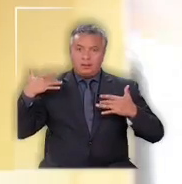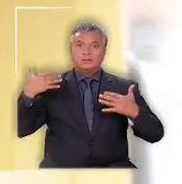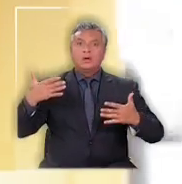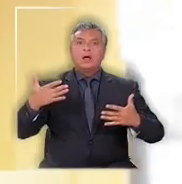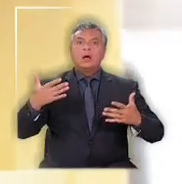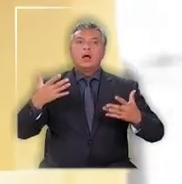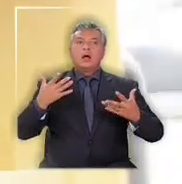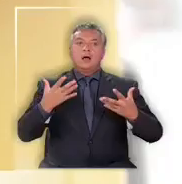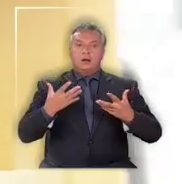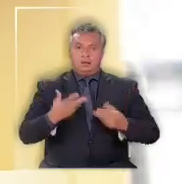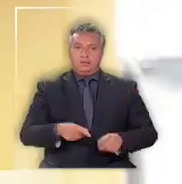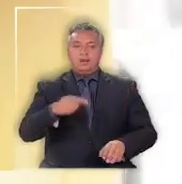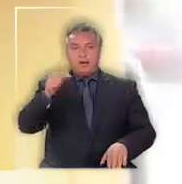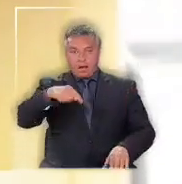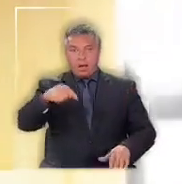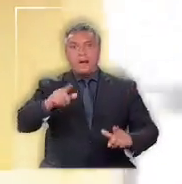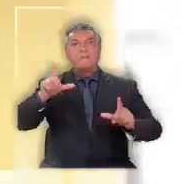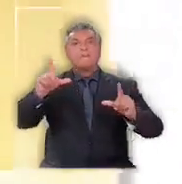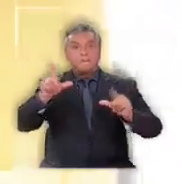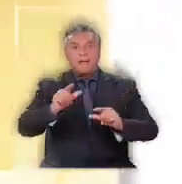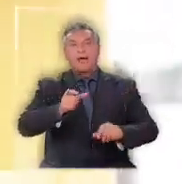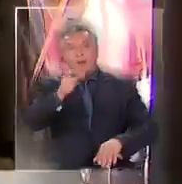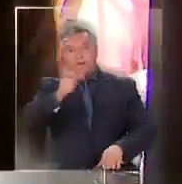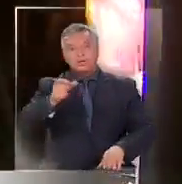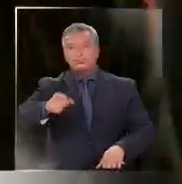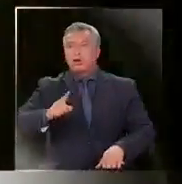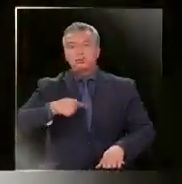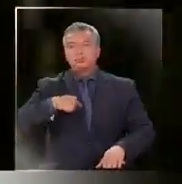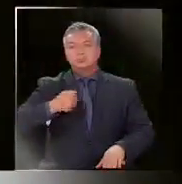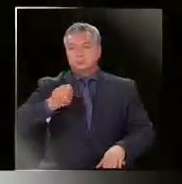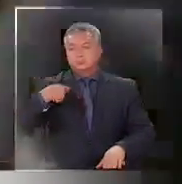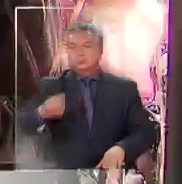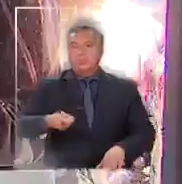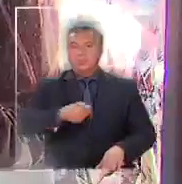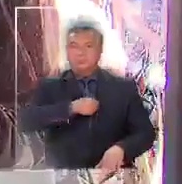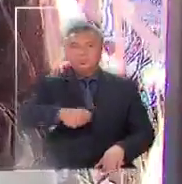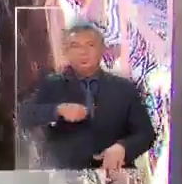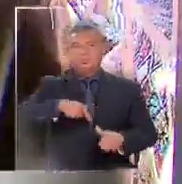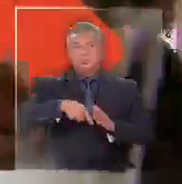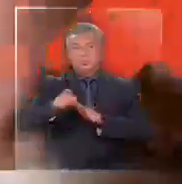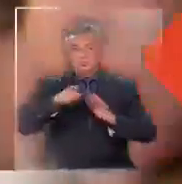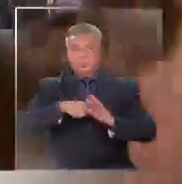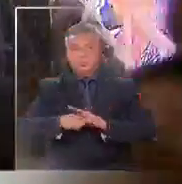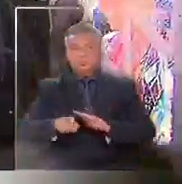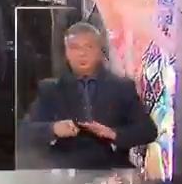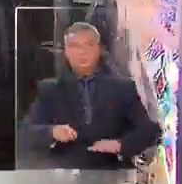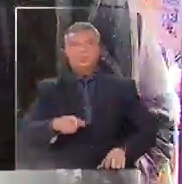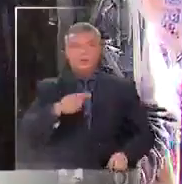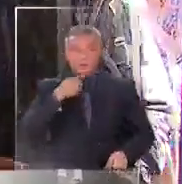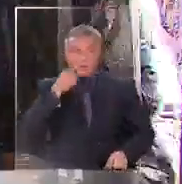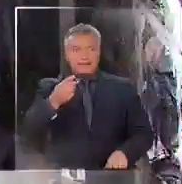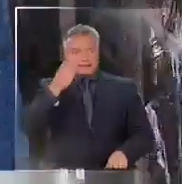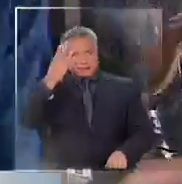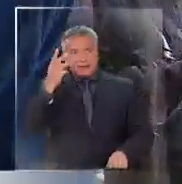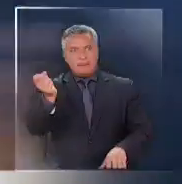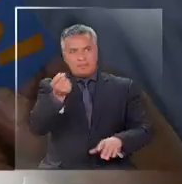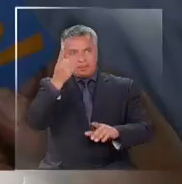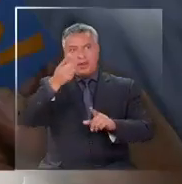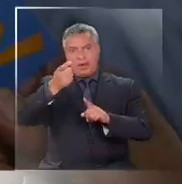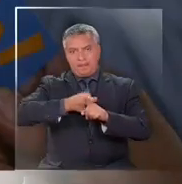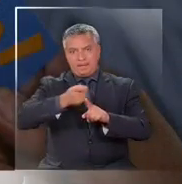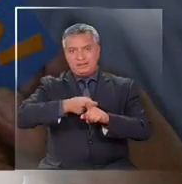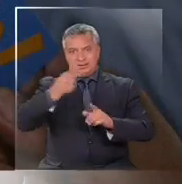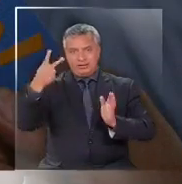respiro. Al parecer, menos personas se tentaron con no pagar a la hora de subirse al Transantiago. En los tres primeros meses de este 2017,